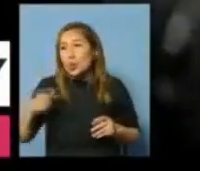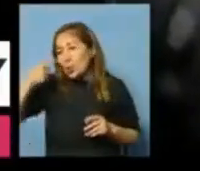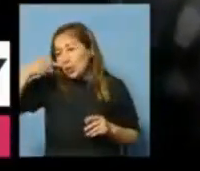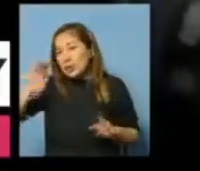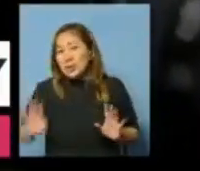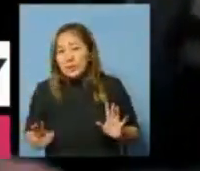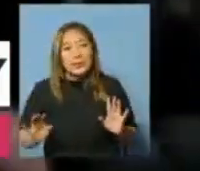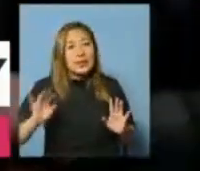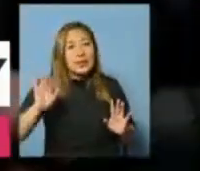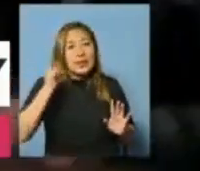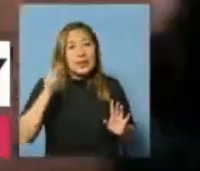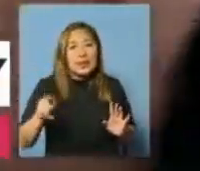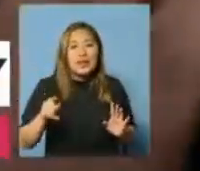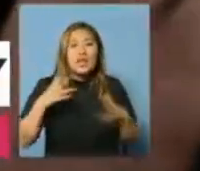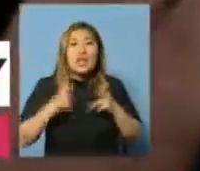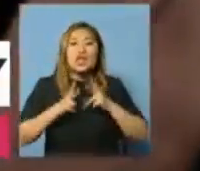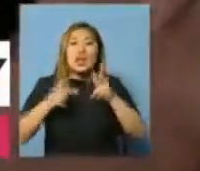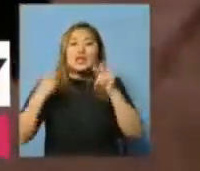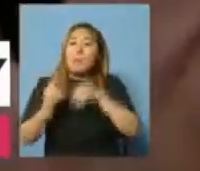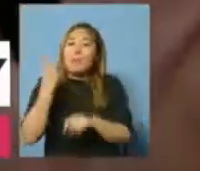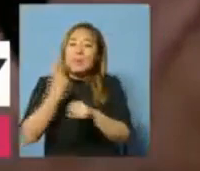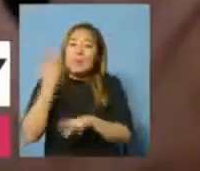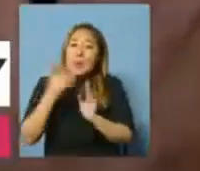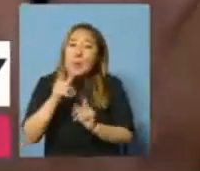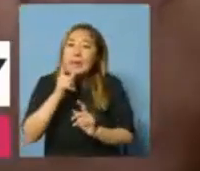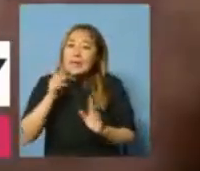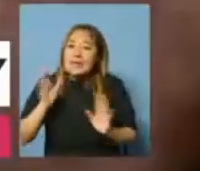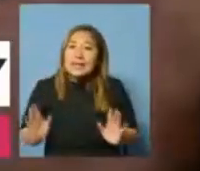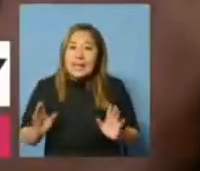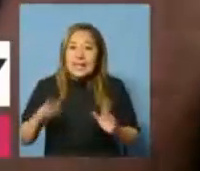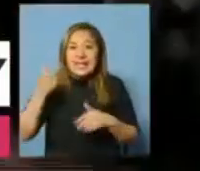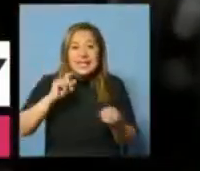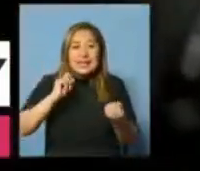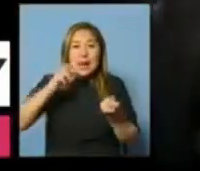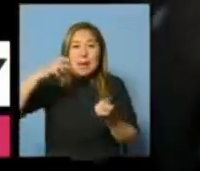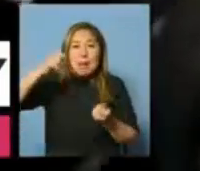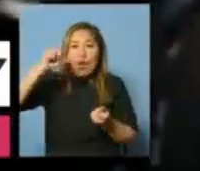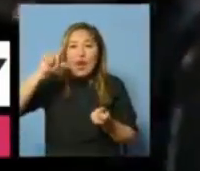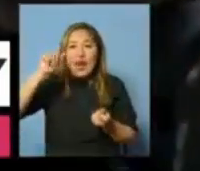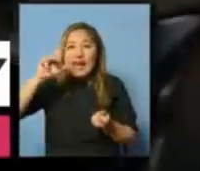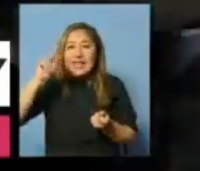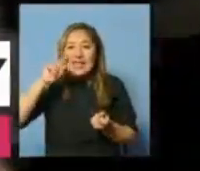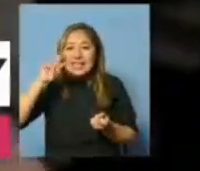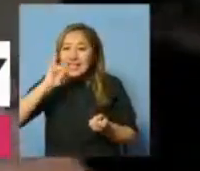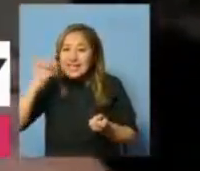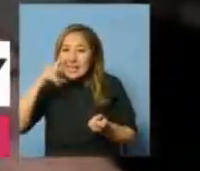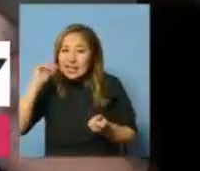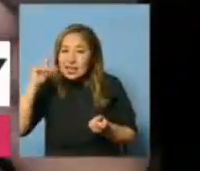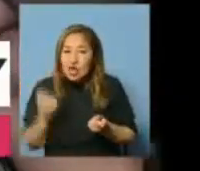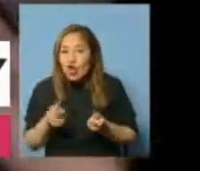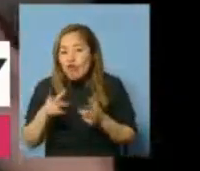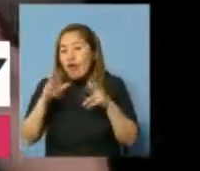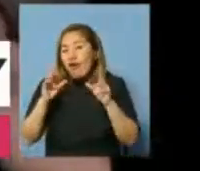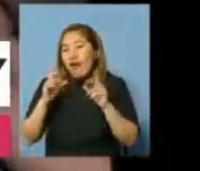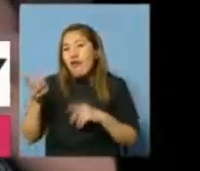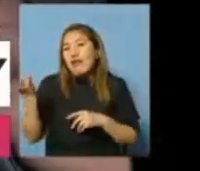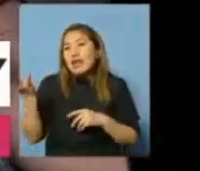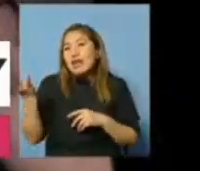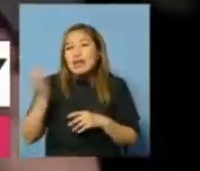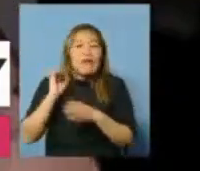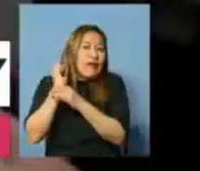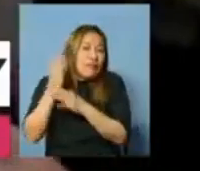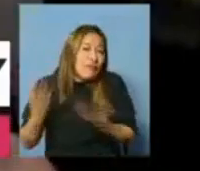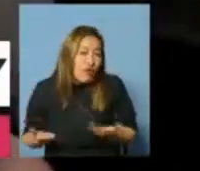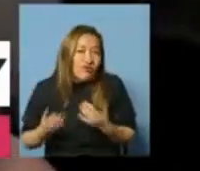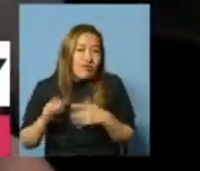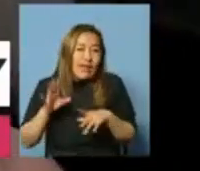pregunta. Es lo que decía al principio, ¿no? Me parece que esa polarización de famosa grieta y de